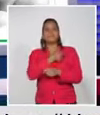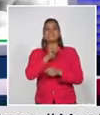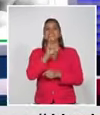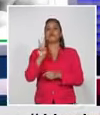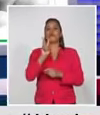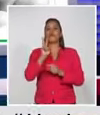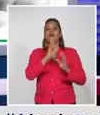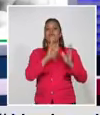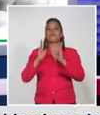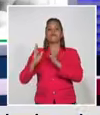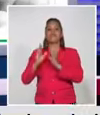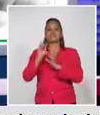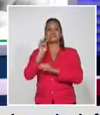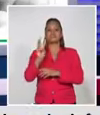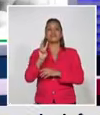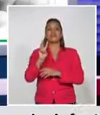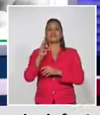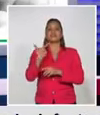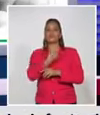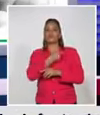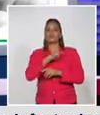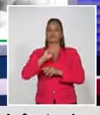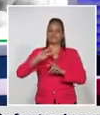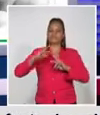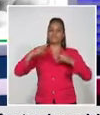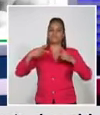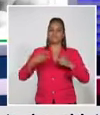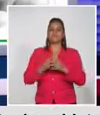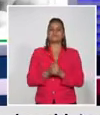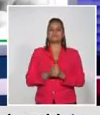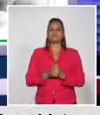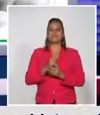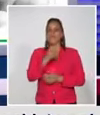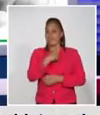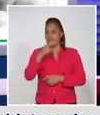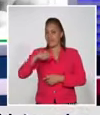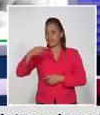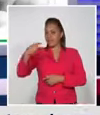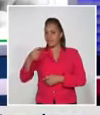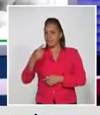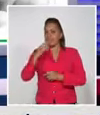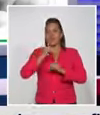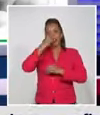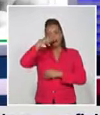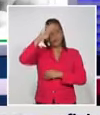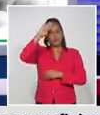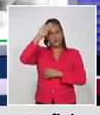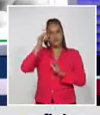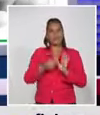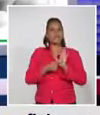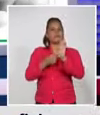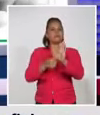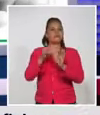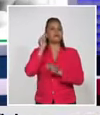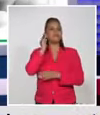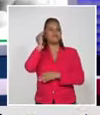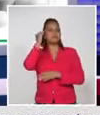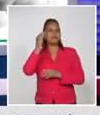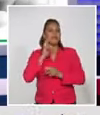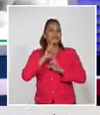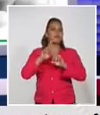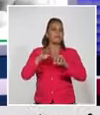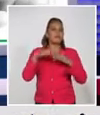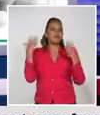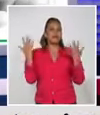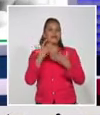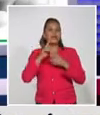de la fase 3 de ensayos clínicos. Cada día Cuba mucho más cerca de demostrar su capacidad de respuesta contra